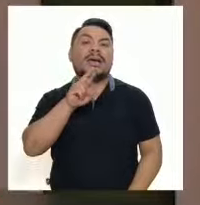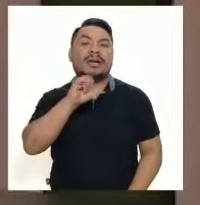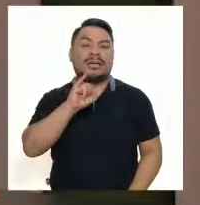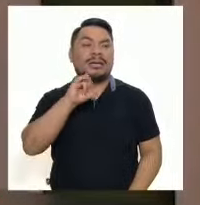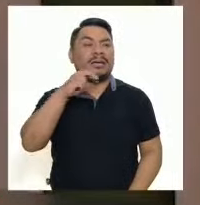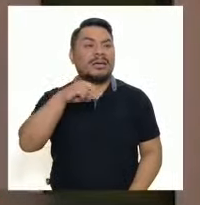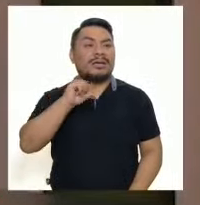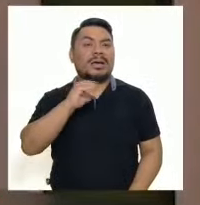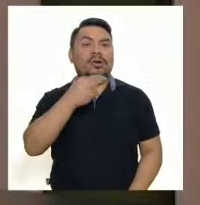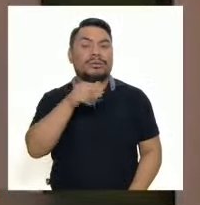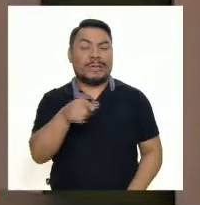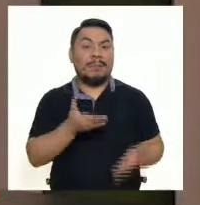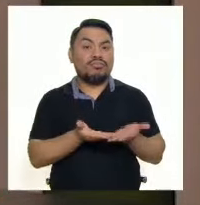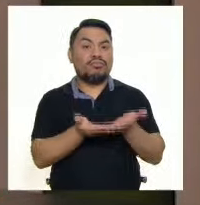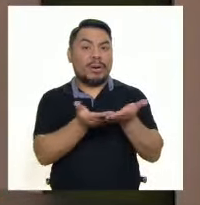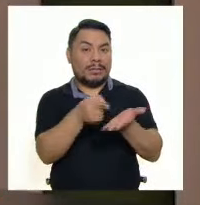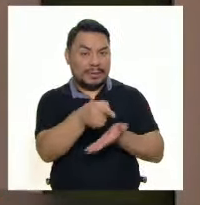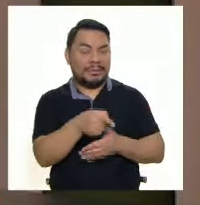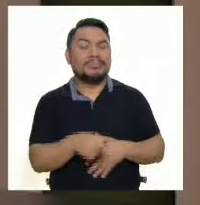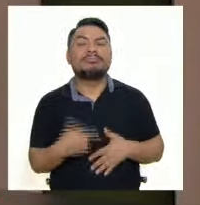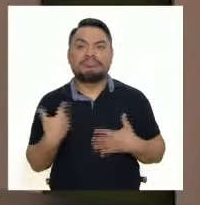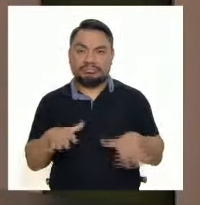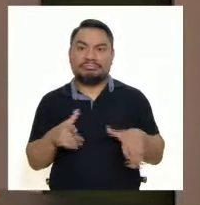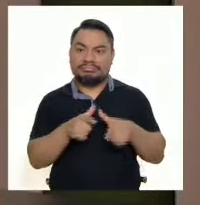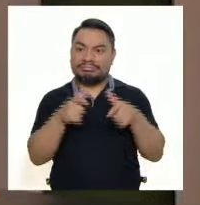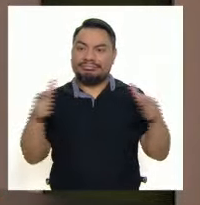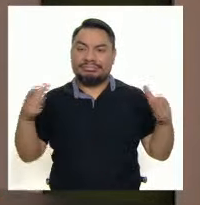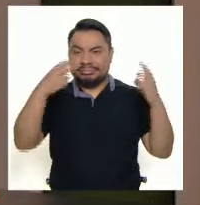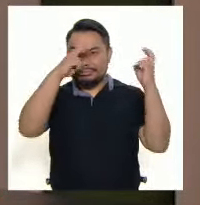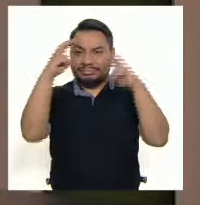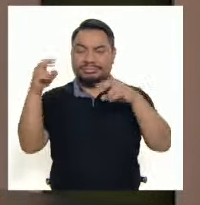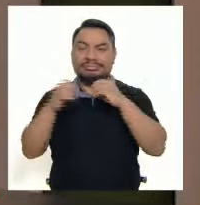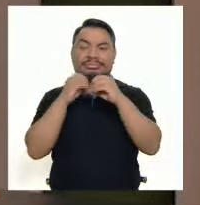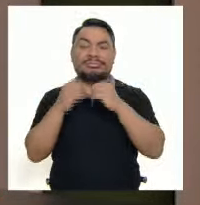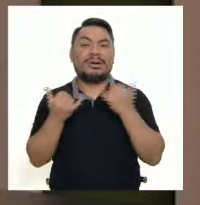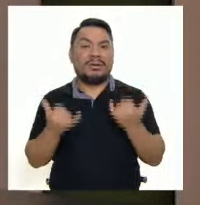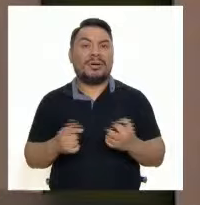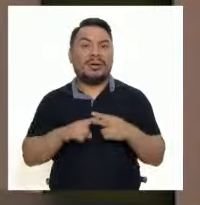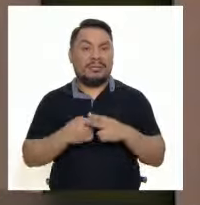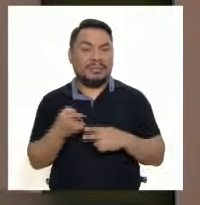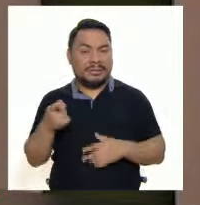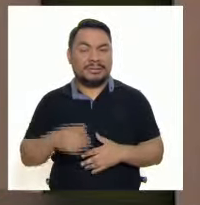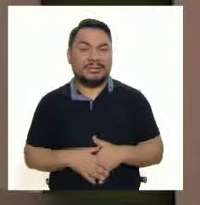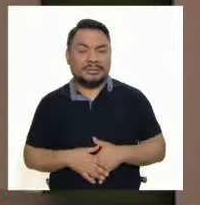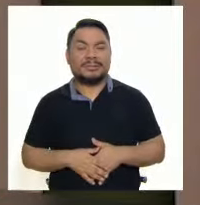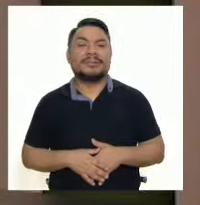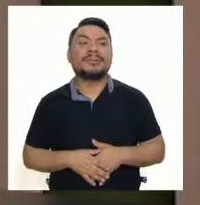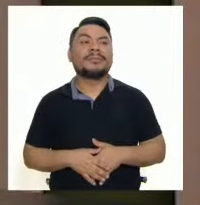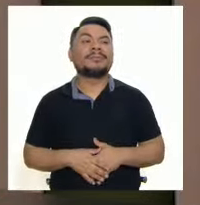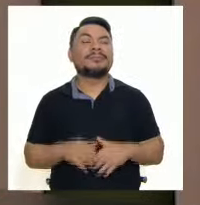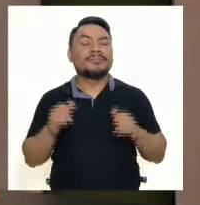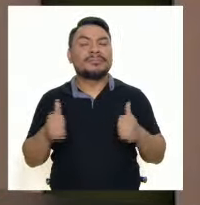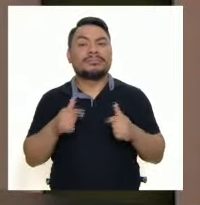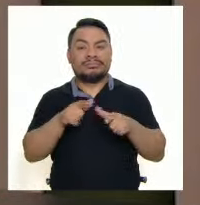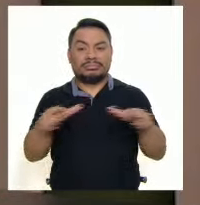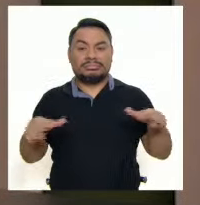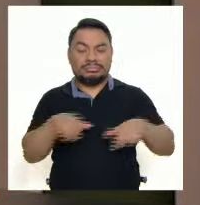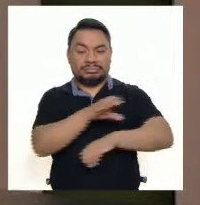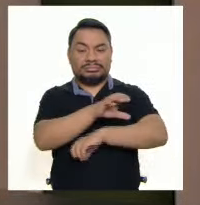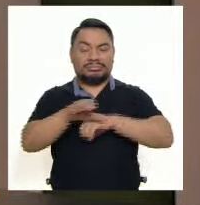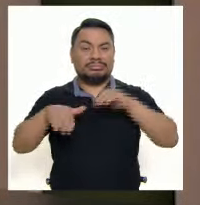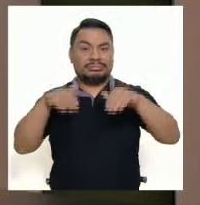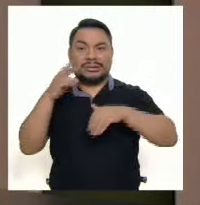dicho Pucallpa, tiene su gran centro turístico a partir de hoy, que es Yarinacocha, un bulevar que sin